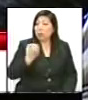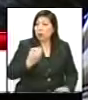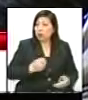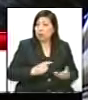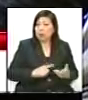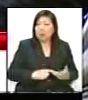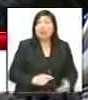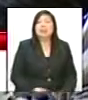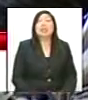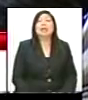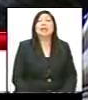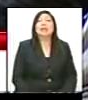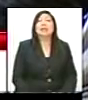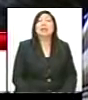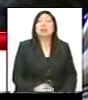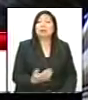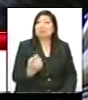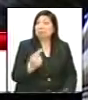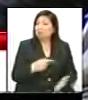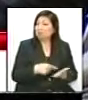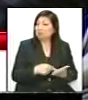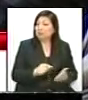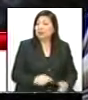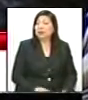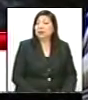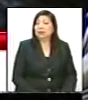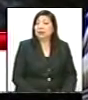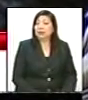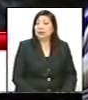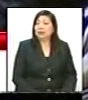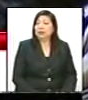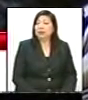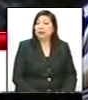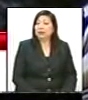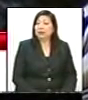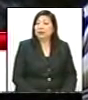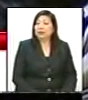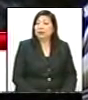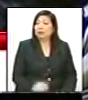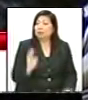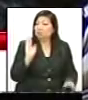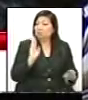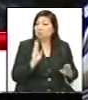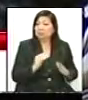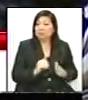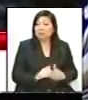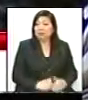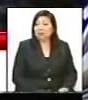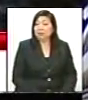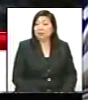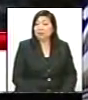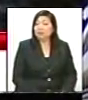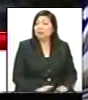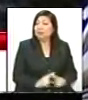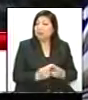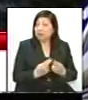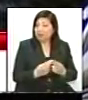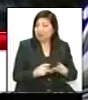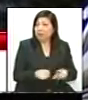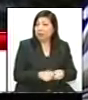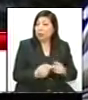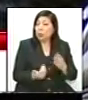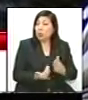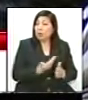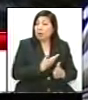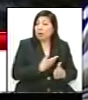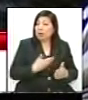al señor Pedro Salarriaga, que ya está de salida, falta unos días y se va. Pero la preocupación del pueblo es, hubiera convocado también al nuevo